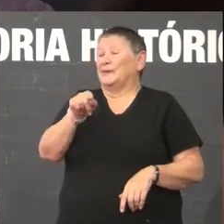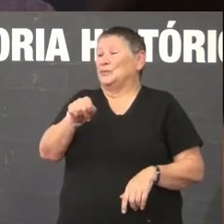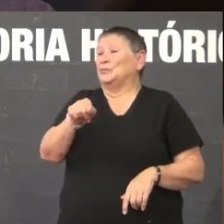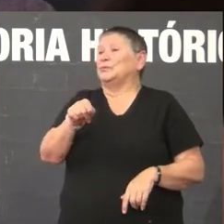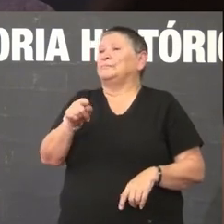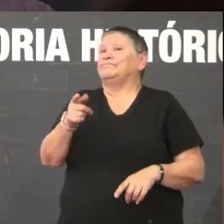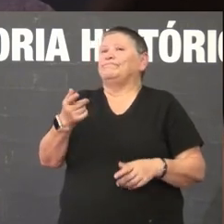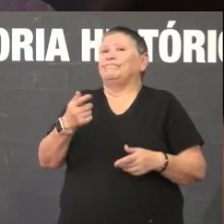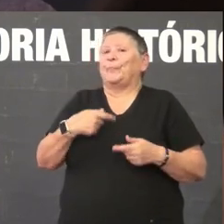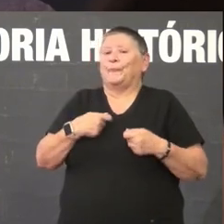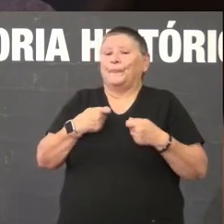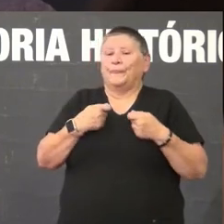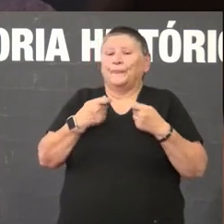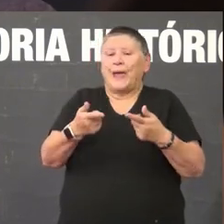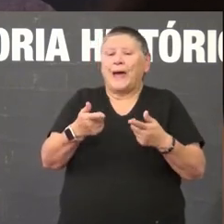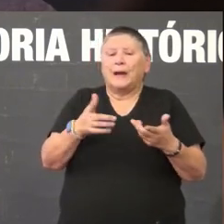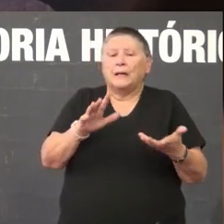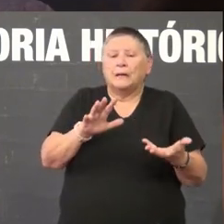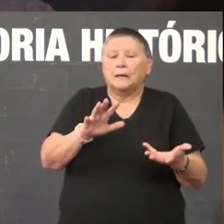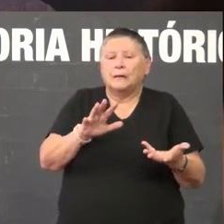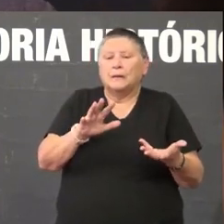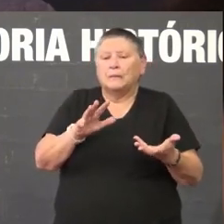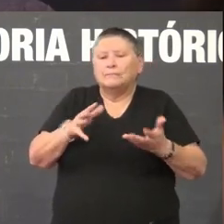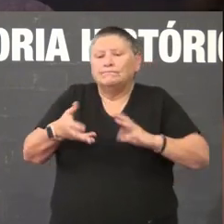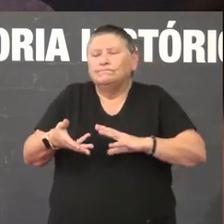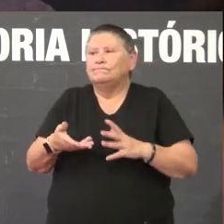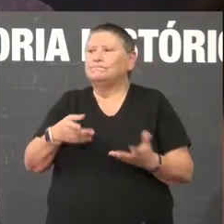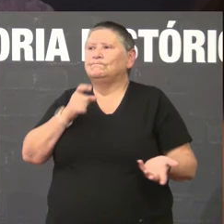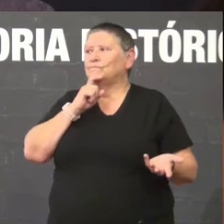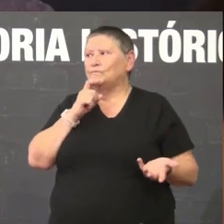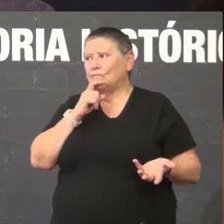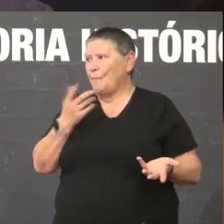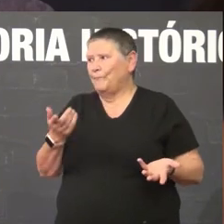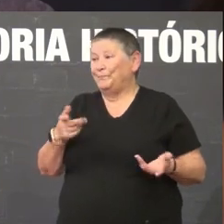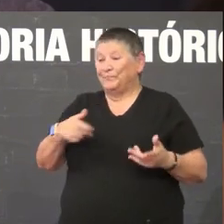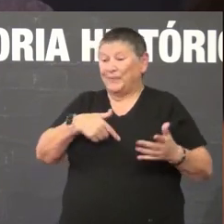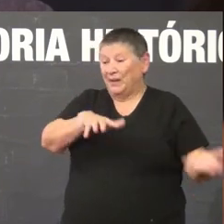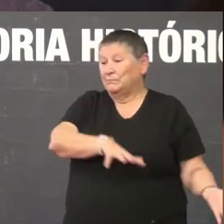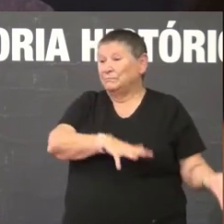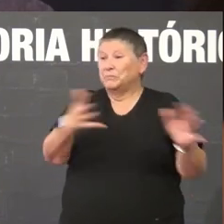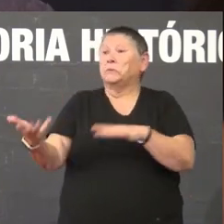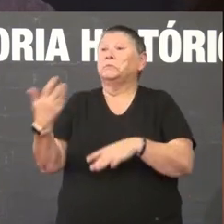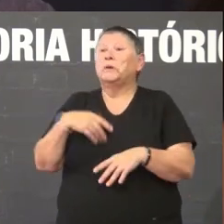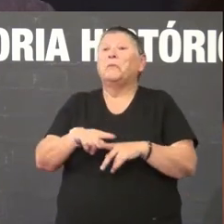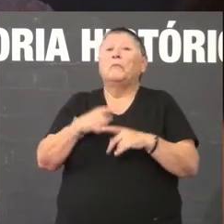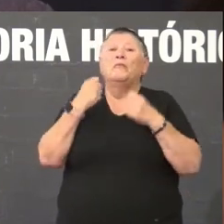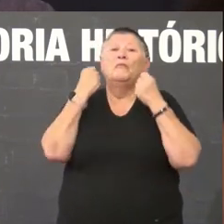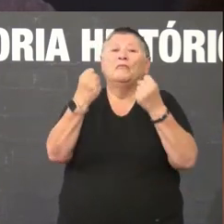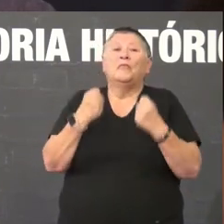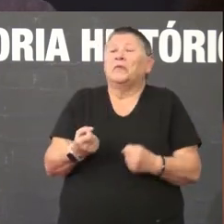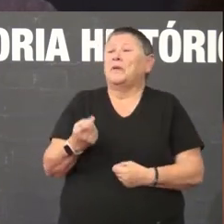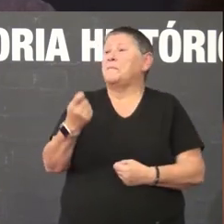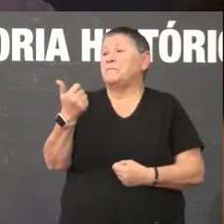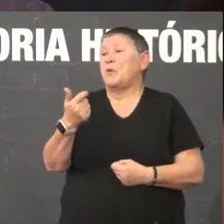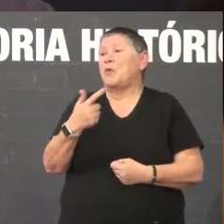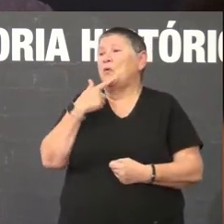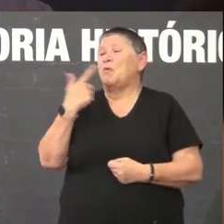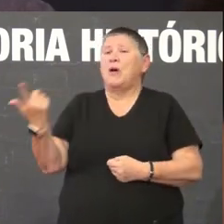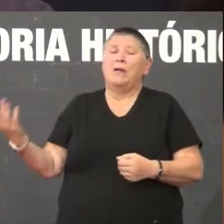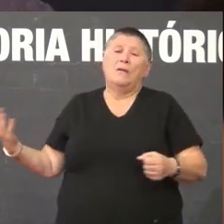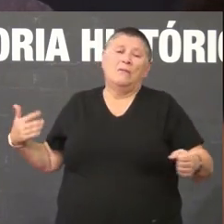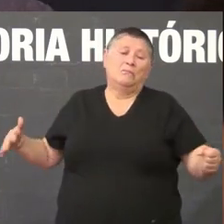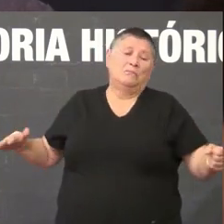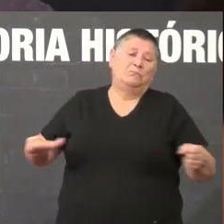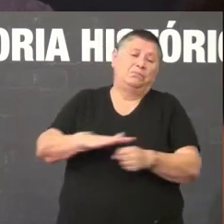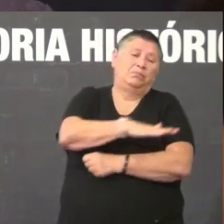de darlle unha pequena volta a todo iso, non? Aí falamos na transición que tiñamos poucas forzas, porque que fóramos derrotados, éramos